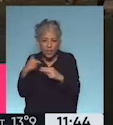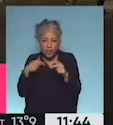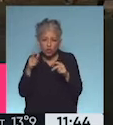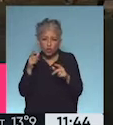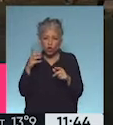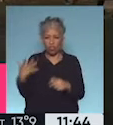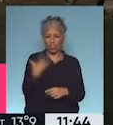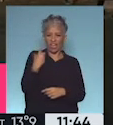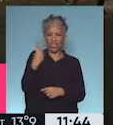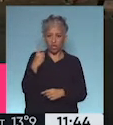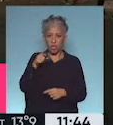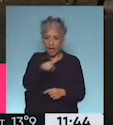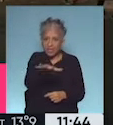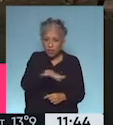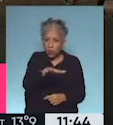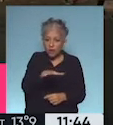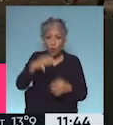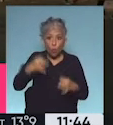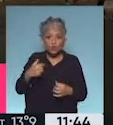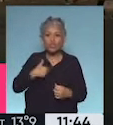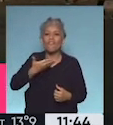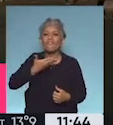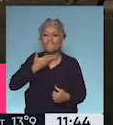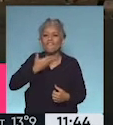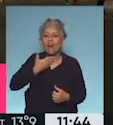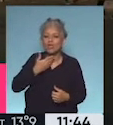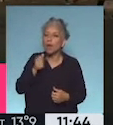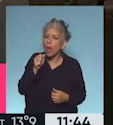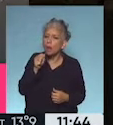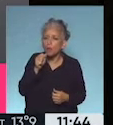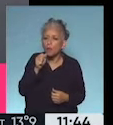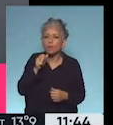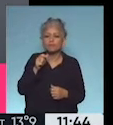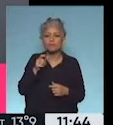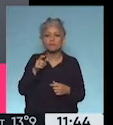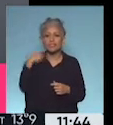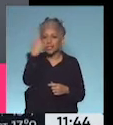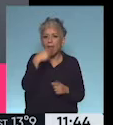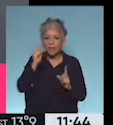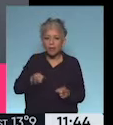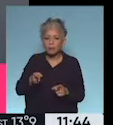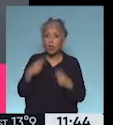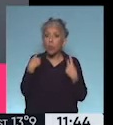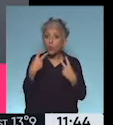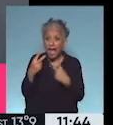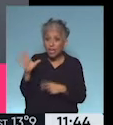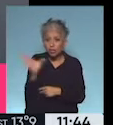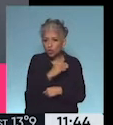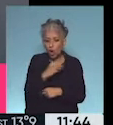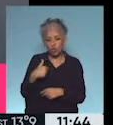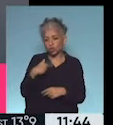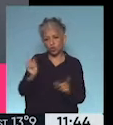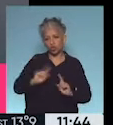me propusieron ser la voz y la cara de ese relato. Lamentablemente yo no hice todos los viajes que implican esta